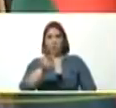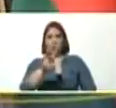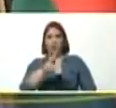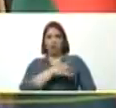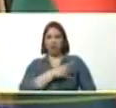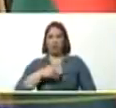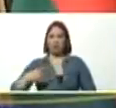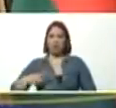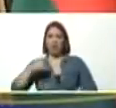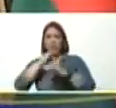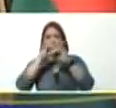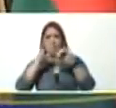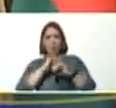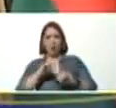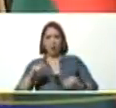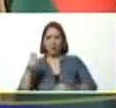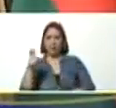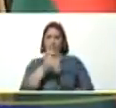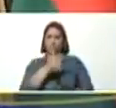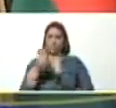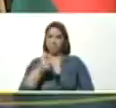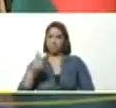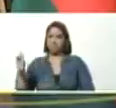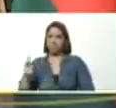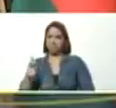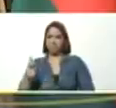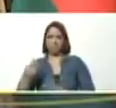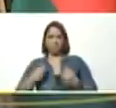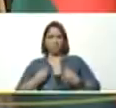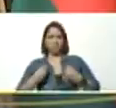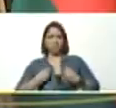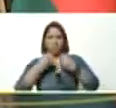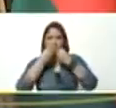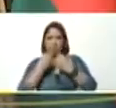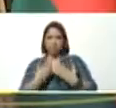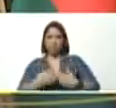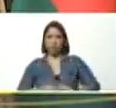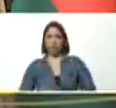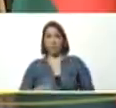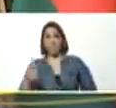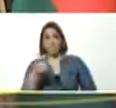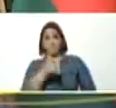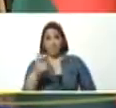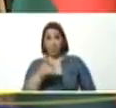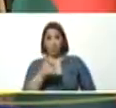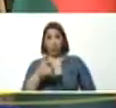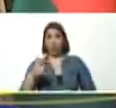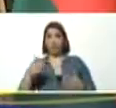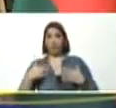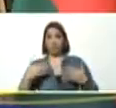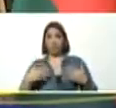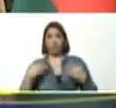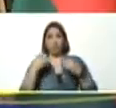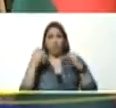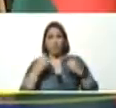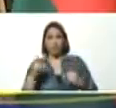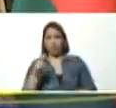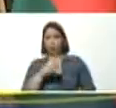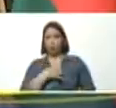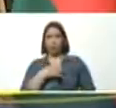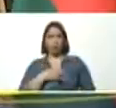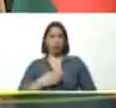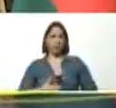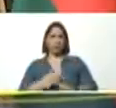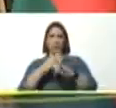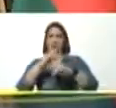de felicidad, en su búsqueda del vivir viviendo, en su búsqueda de felicidad. No podrán detenerlo con